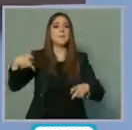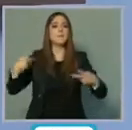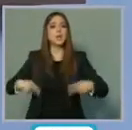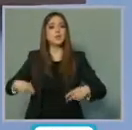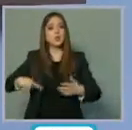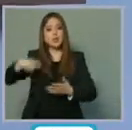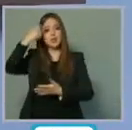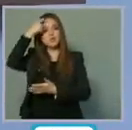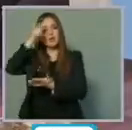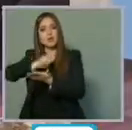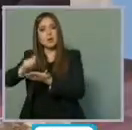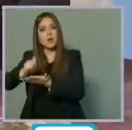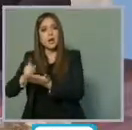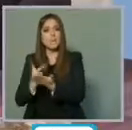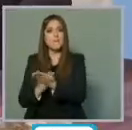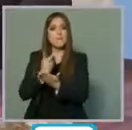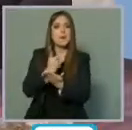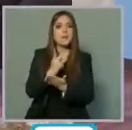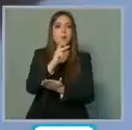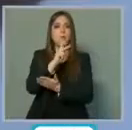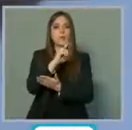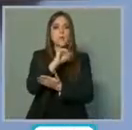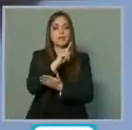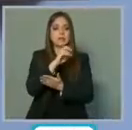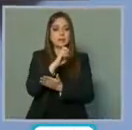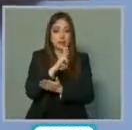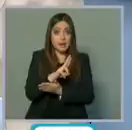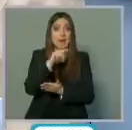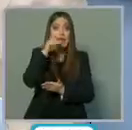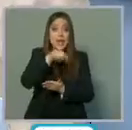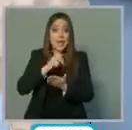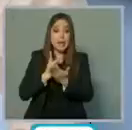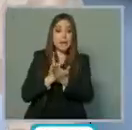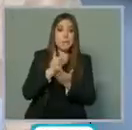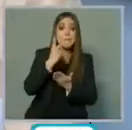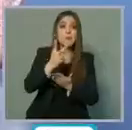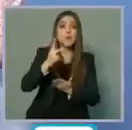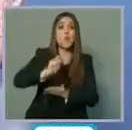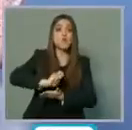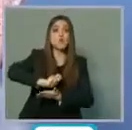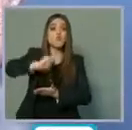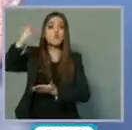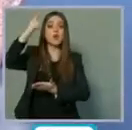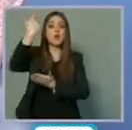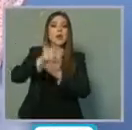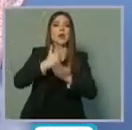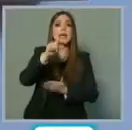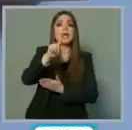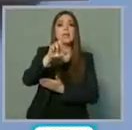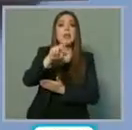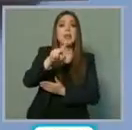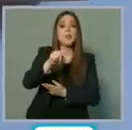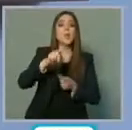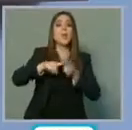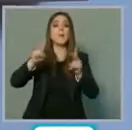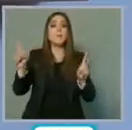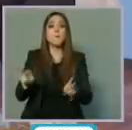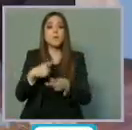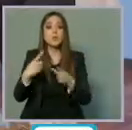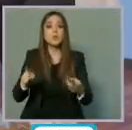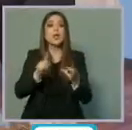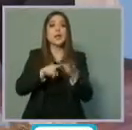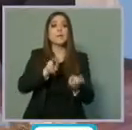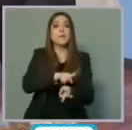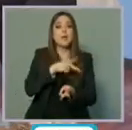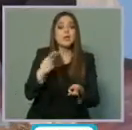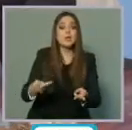el premio Pulitzer, que como ustedes saben es el premio a la excelencia en literatura, música, periodismo y desde luego